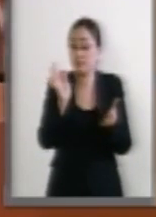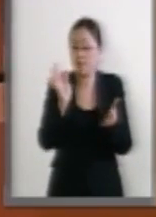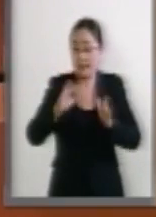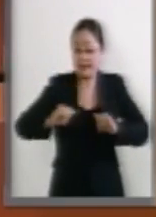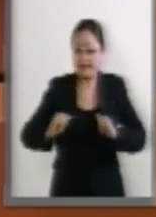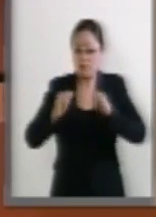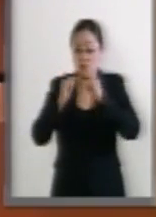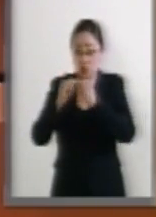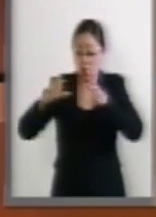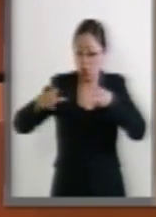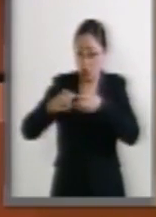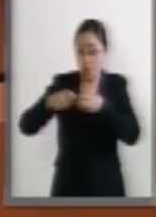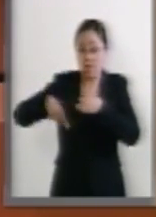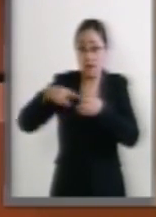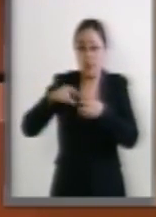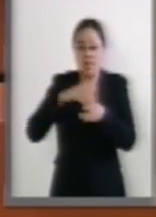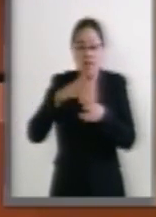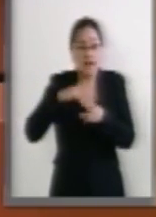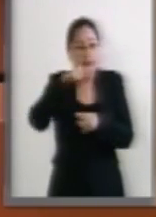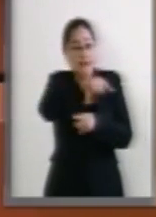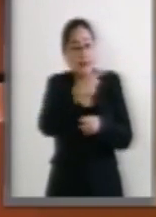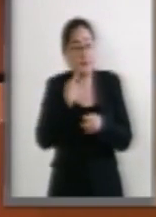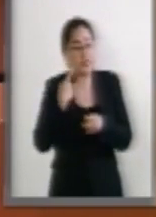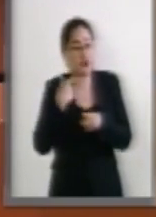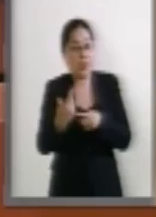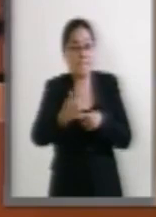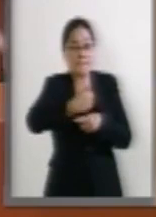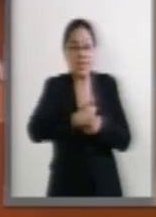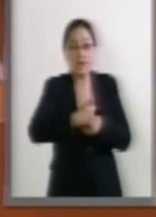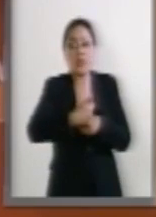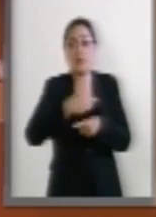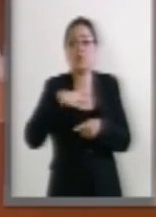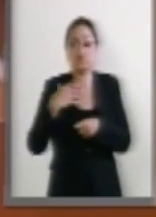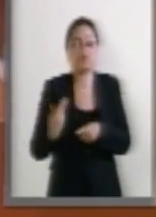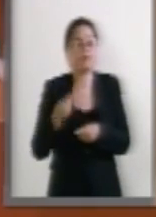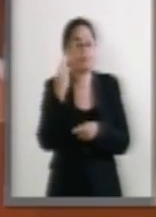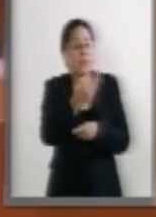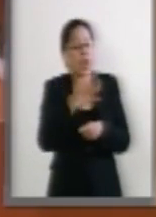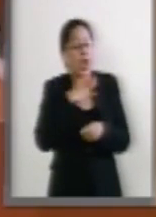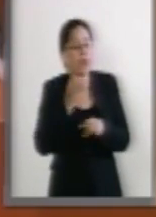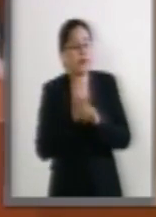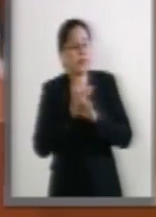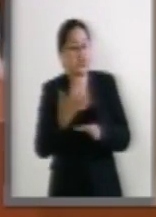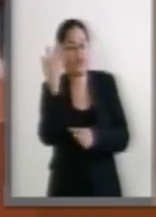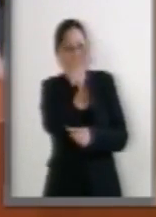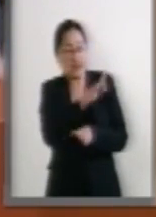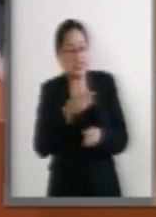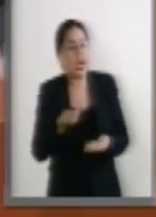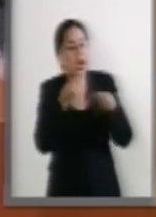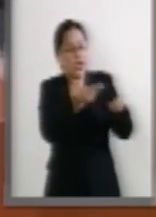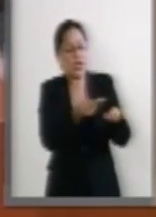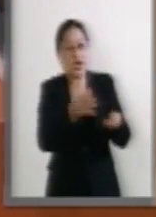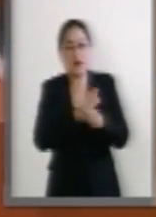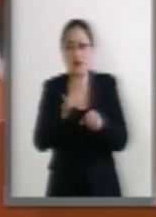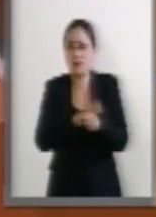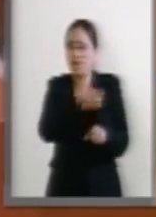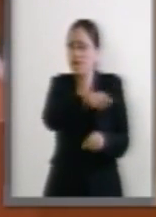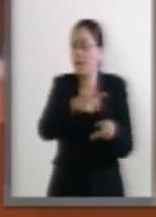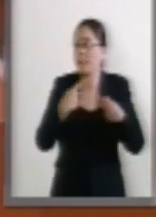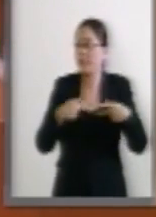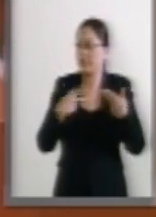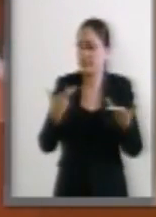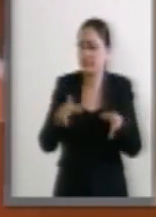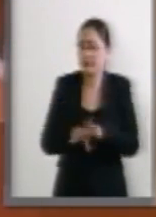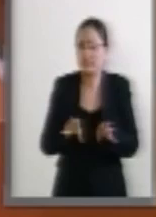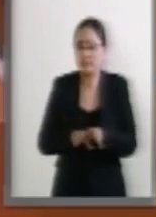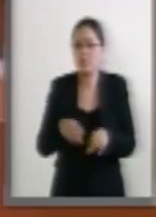obligado haga entrega al solicitante de información falsa, hipótesis que implicaría que el sujeto